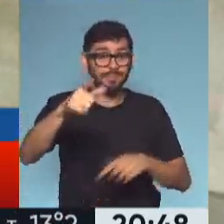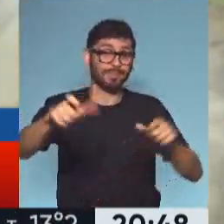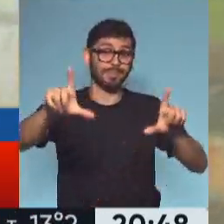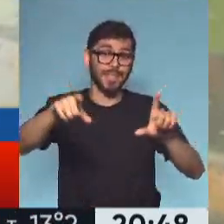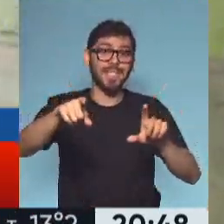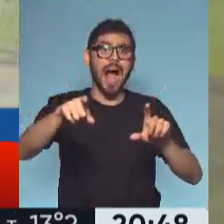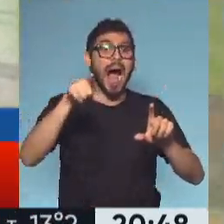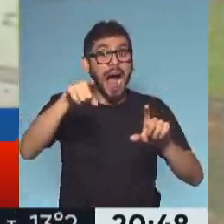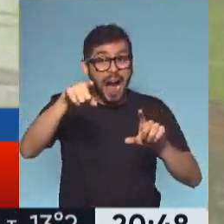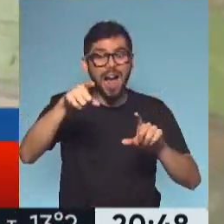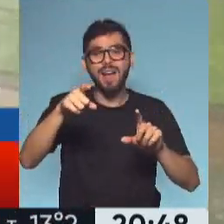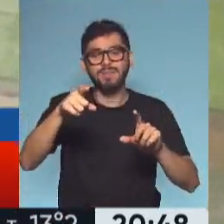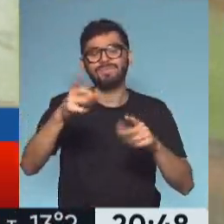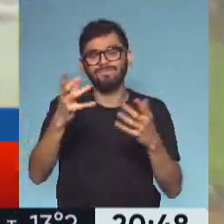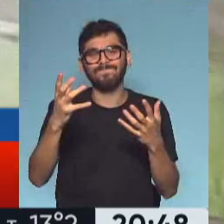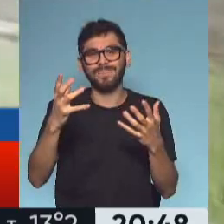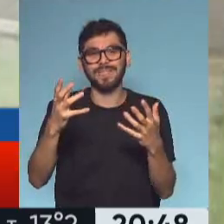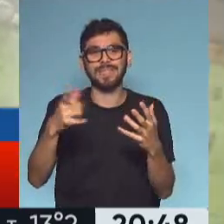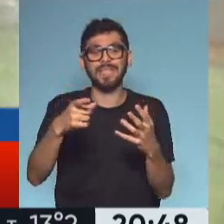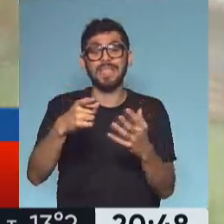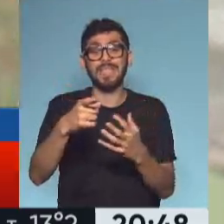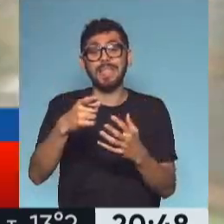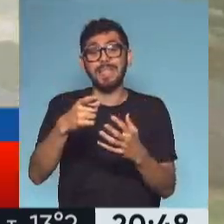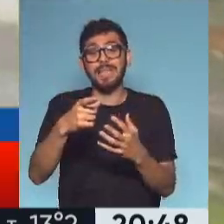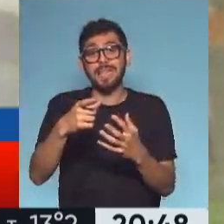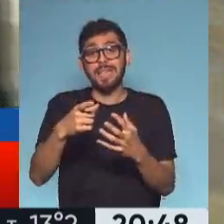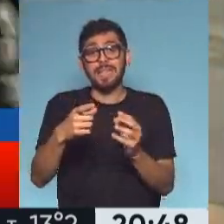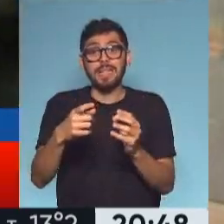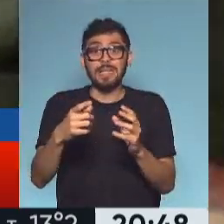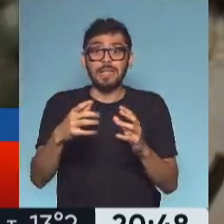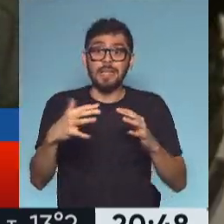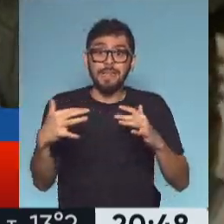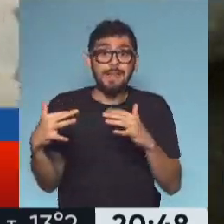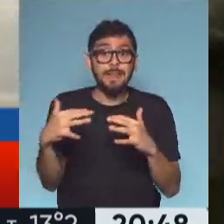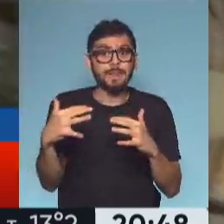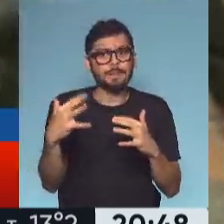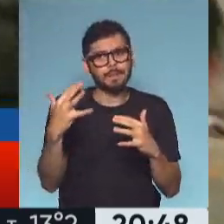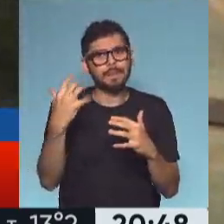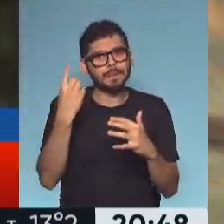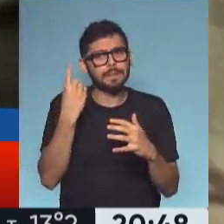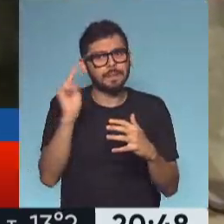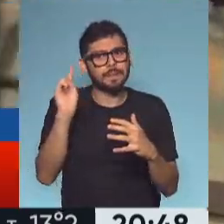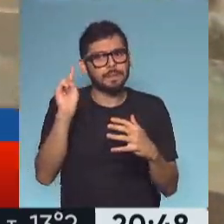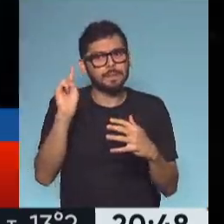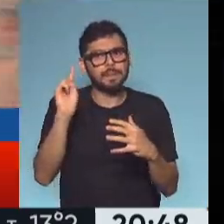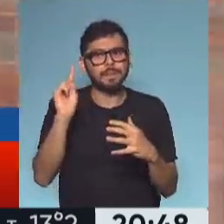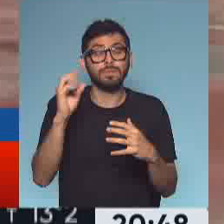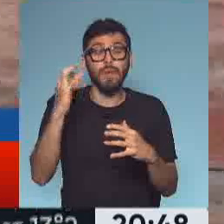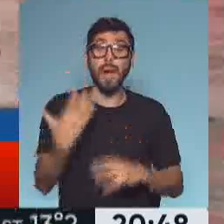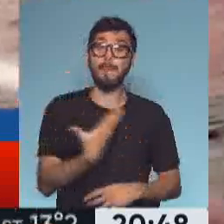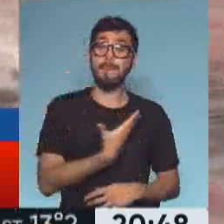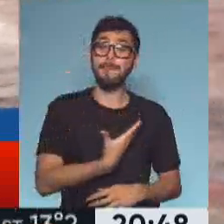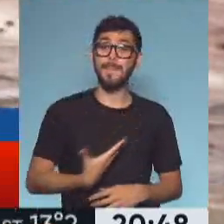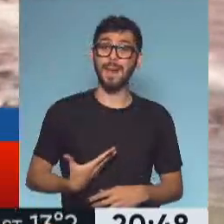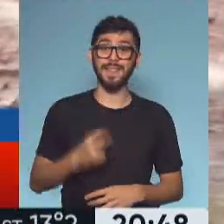pantallas donde empezó, bueno, también a tener otro carácter, ¿no? Estas protestas, insisto, ya el presidente Iván